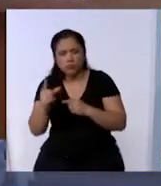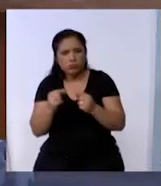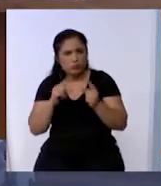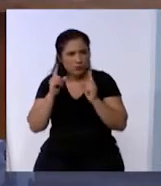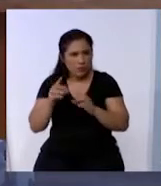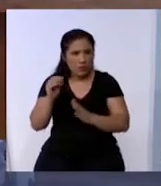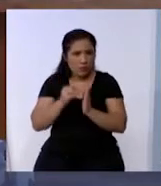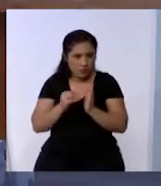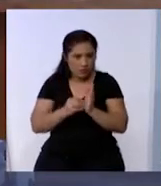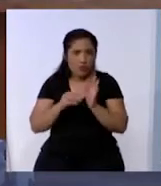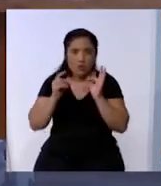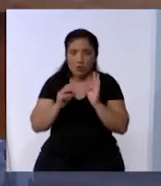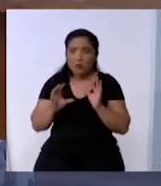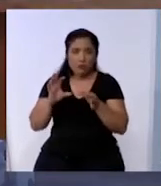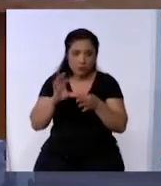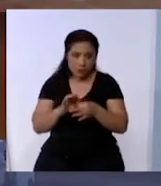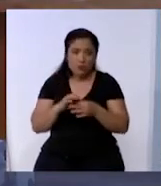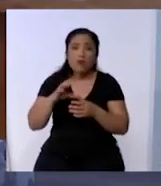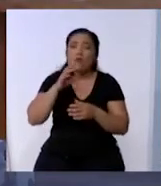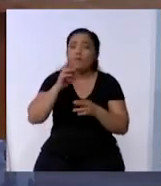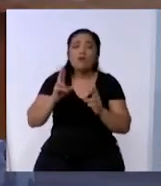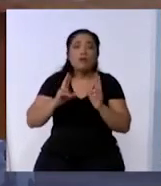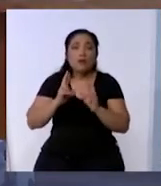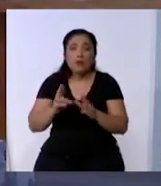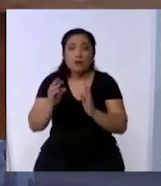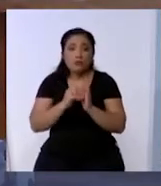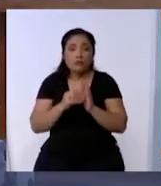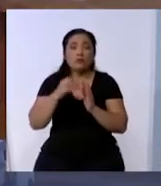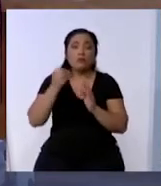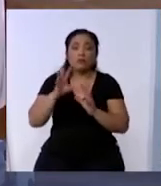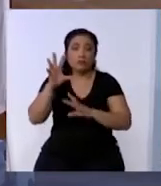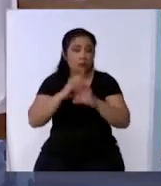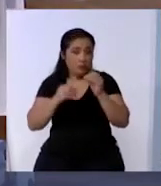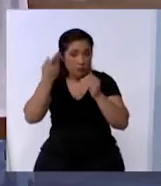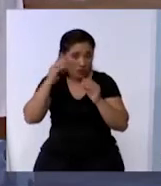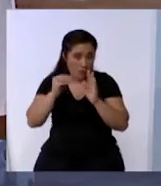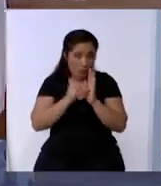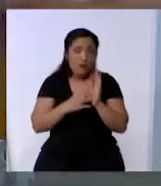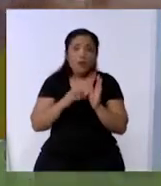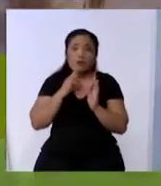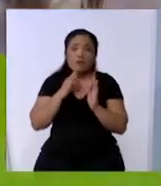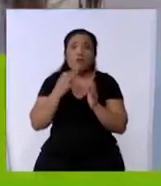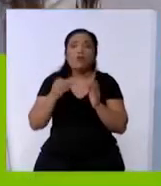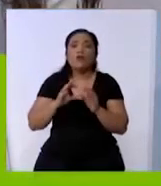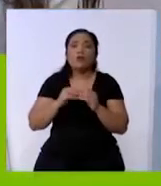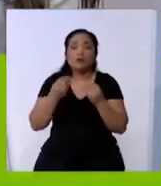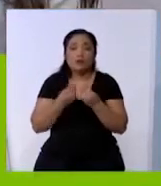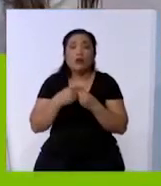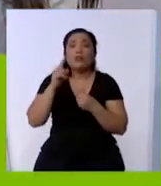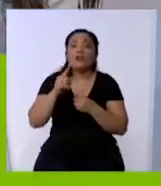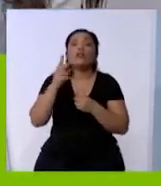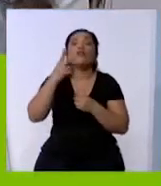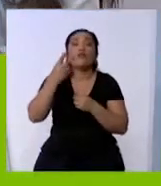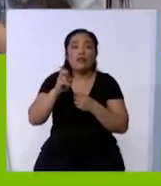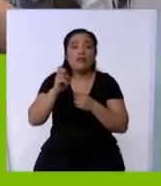T. ¿Qué es lo que hago? Hago un reemplazo numérico de la ecuación y tengo la solución. 120 dividido